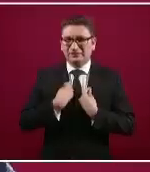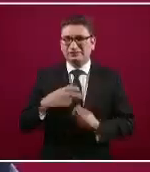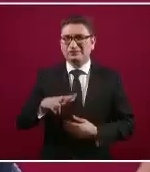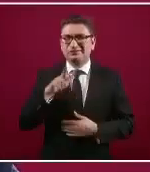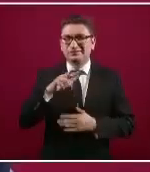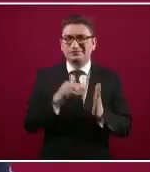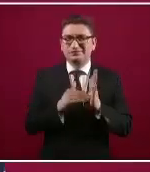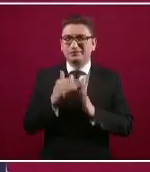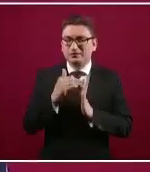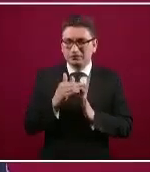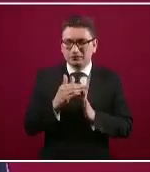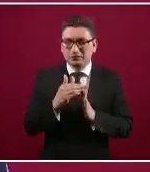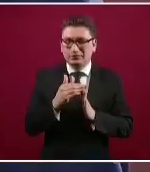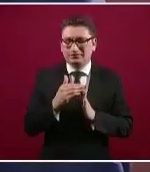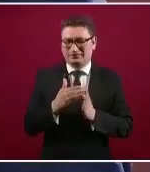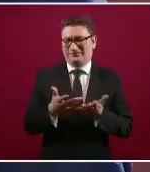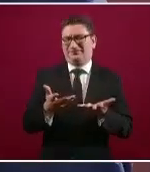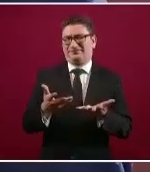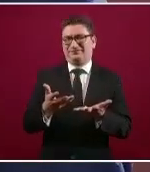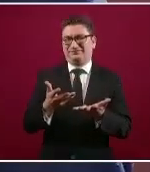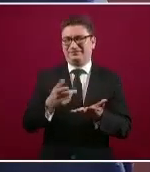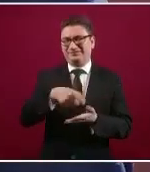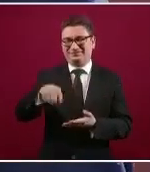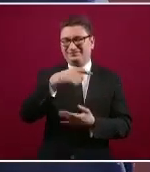Ya se pueden imaginar.